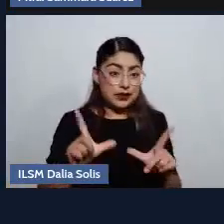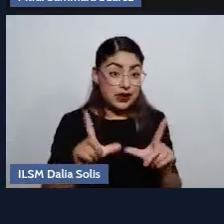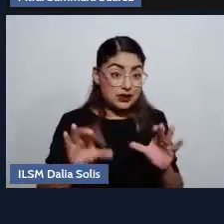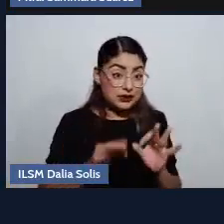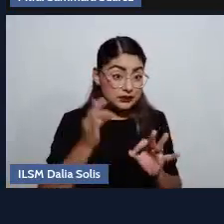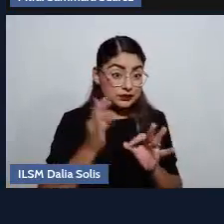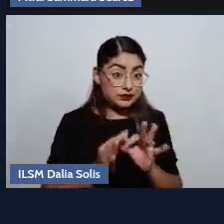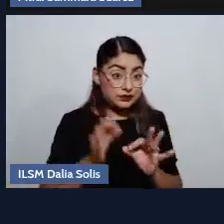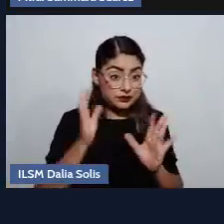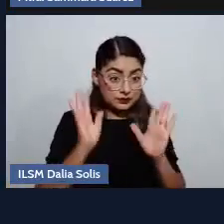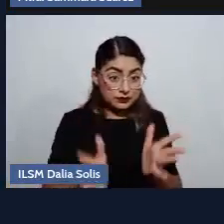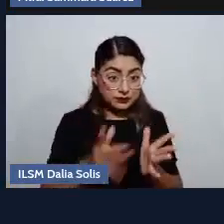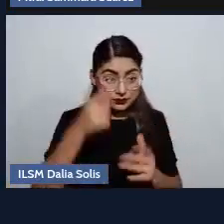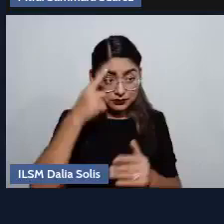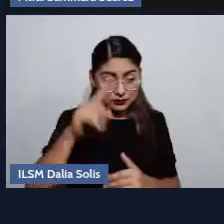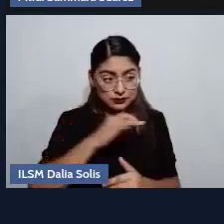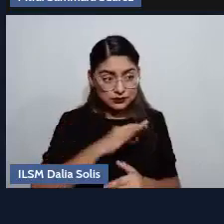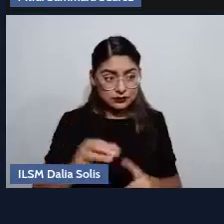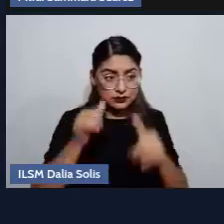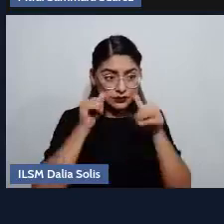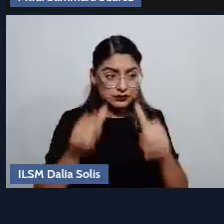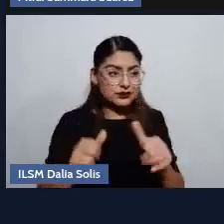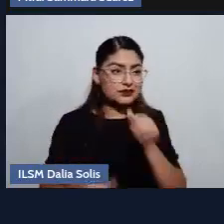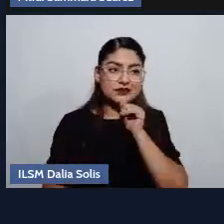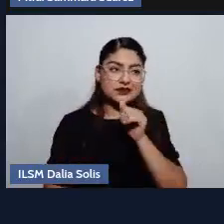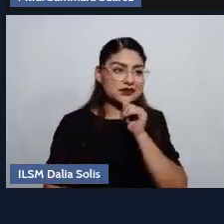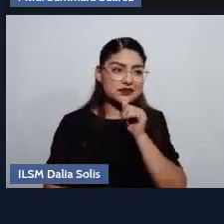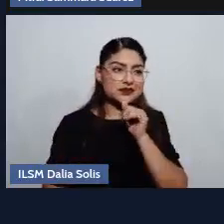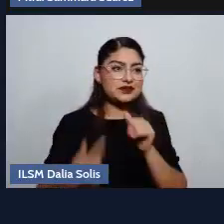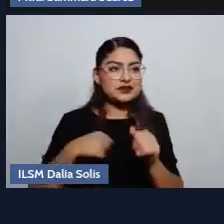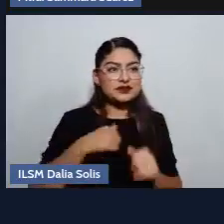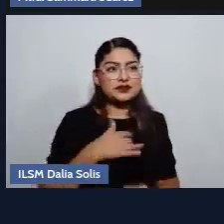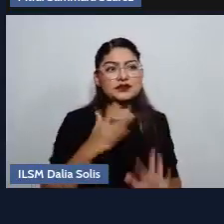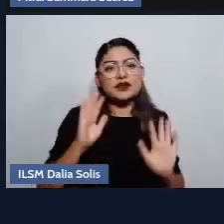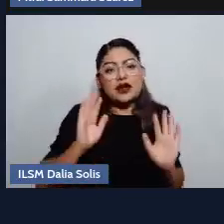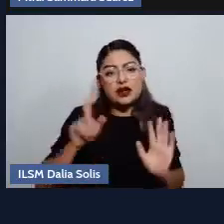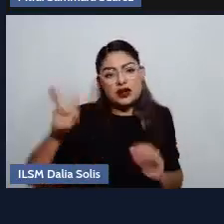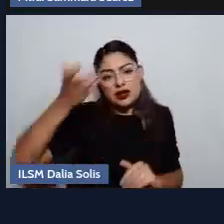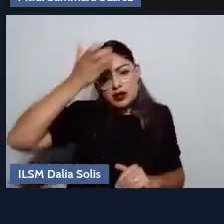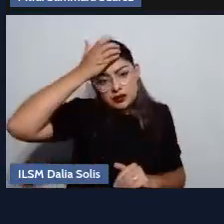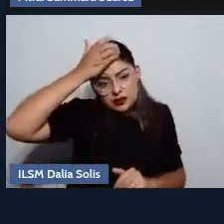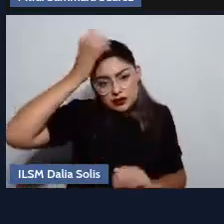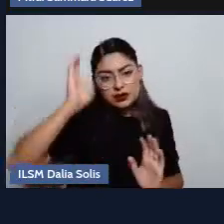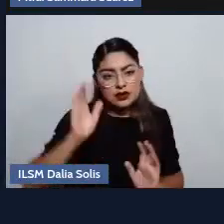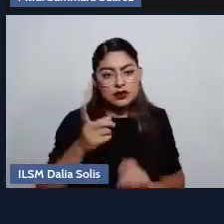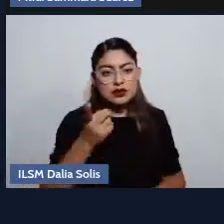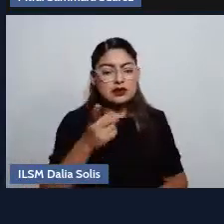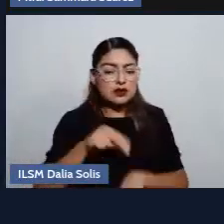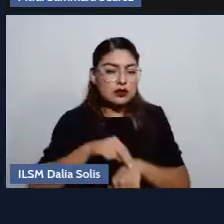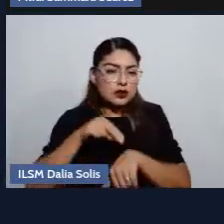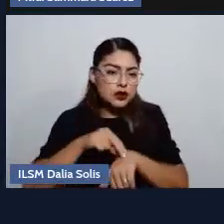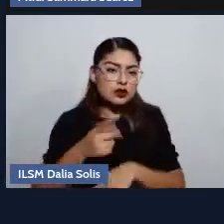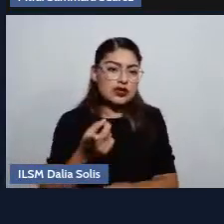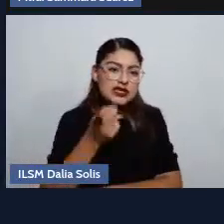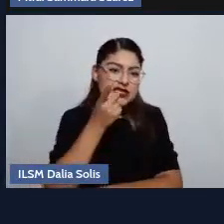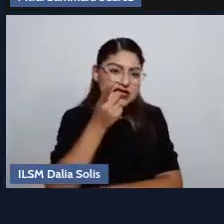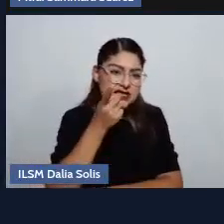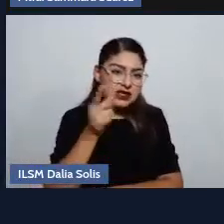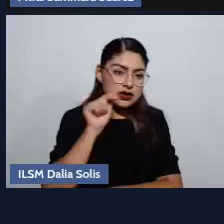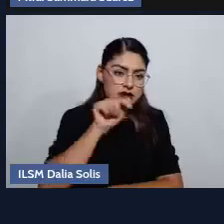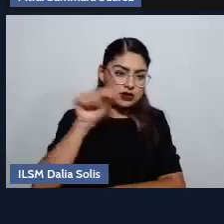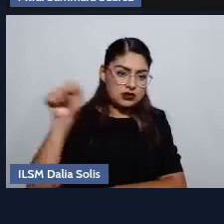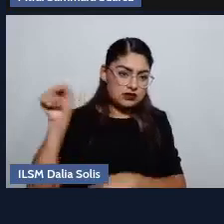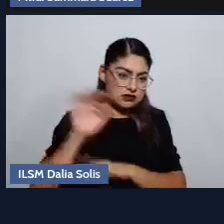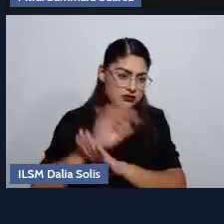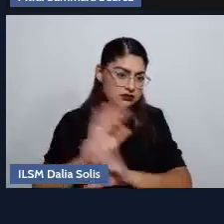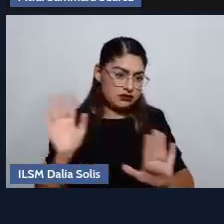tipo de servicios. No seguimos creyendo que solo el médico, la enfermera, el dentista, y es lo que es lo suficiente, ¿no? Pero sin embargo, no,